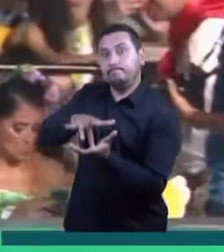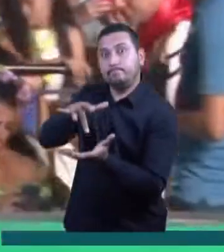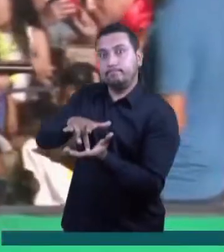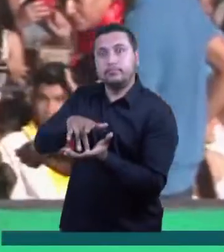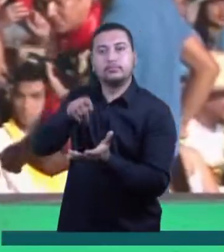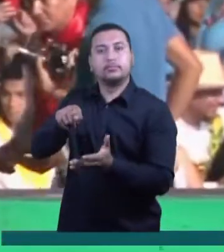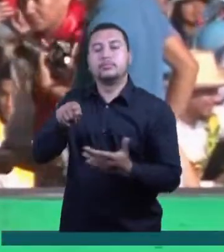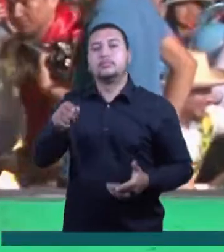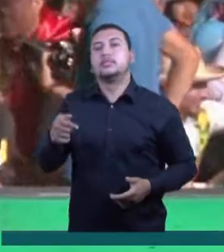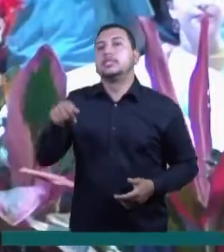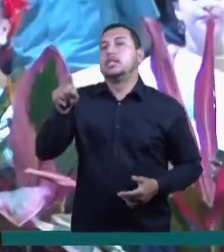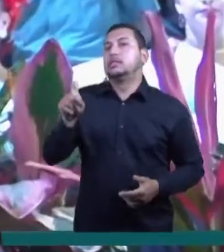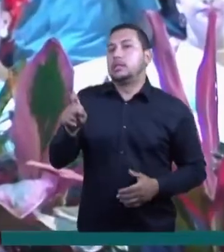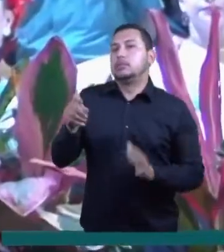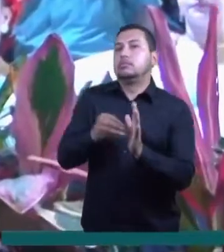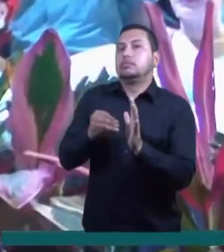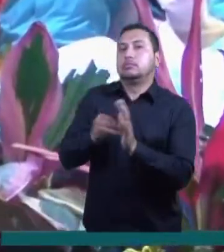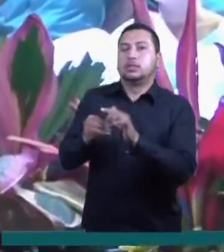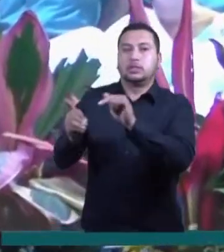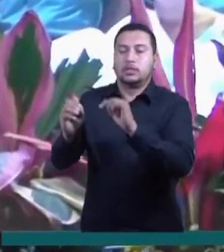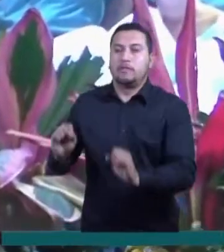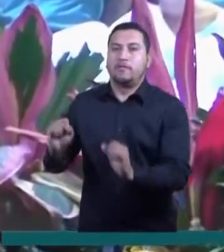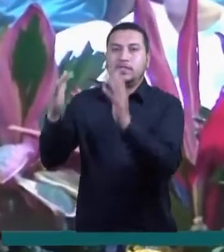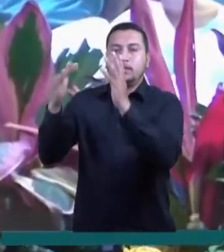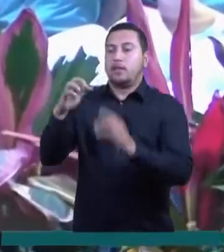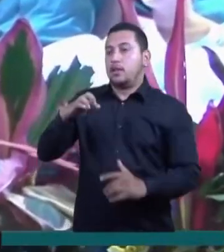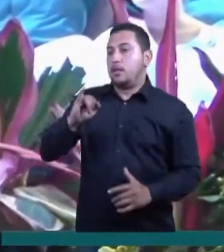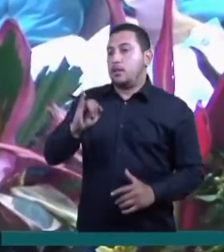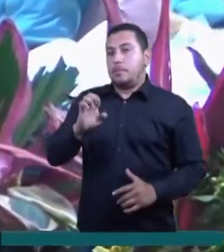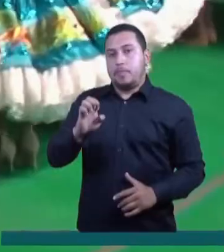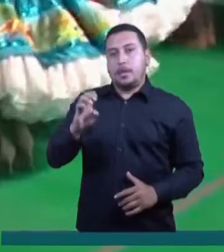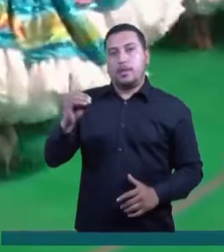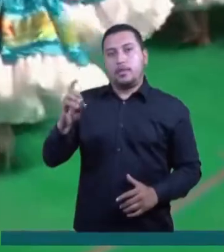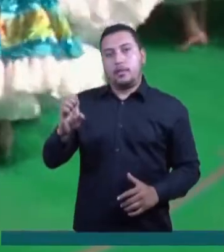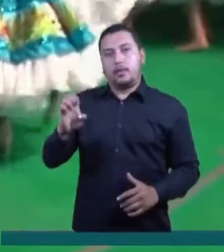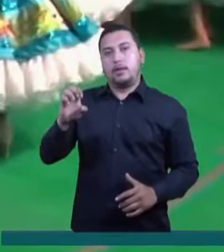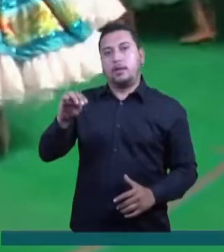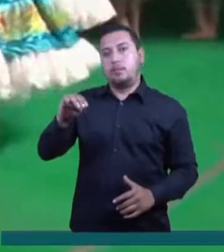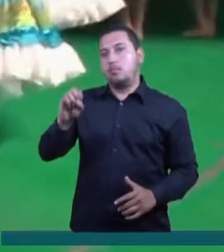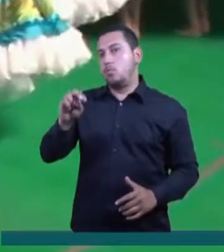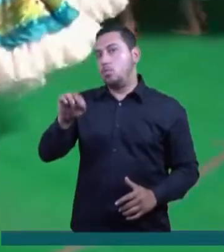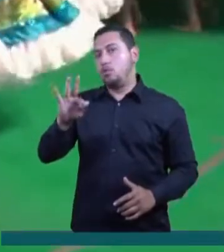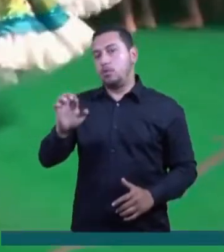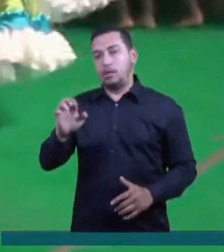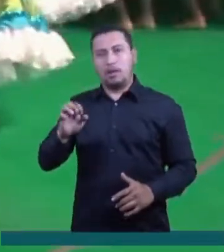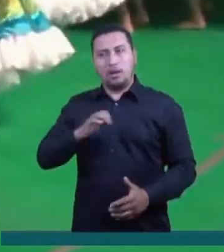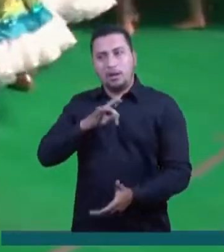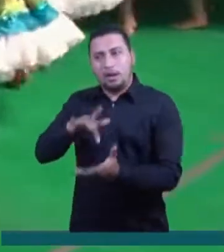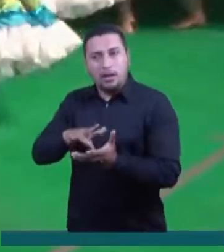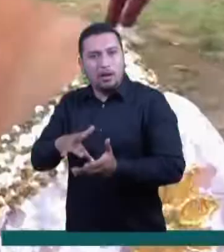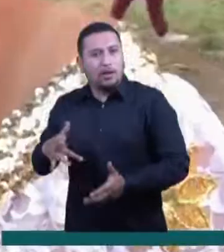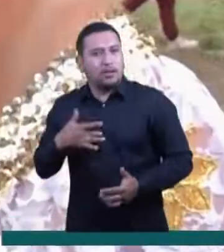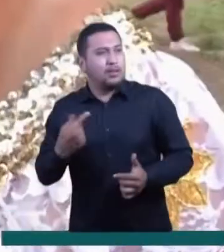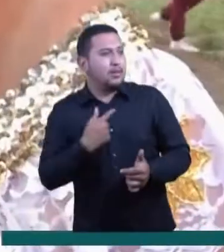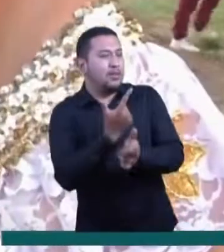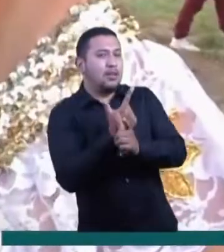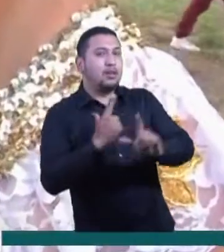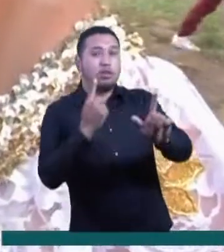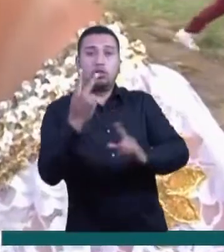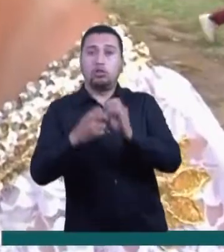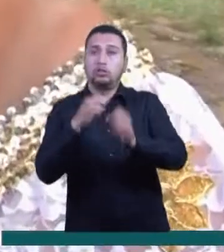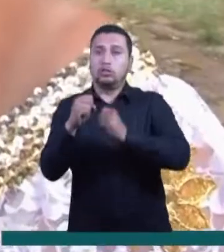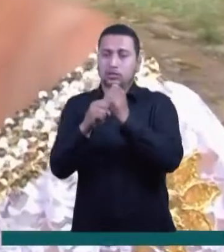asistentes al 26º Festival Folclórico del Piedemonte Amazónico fue la sensación de libertad después del aislamiento. Son